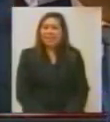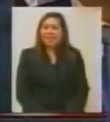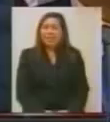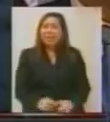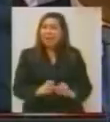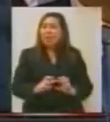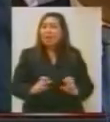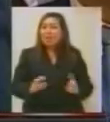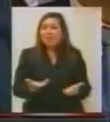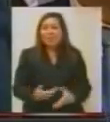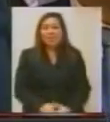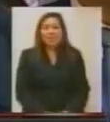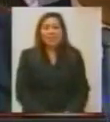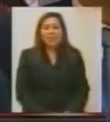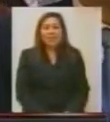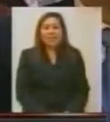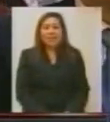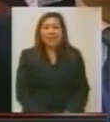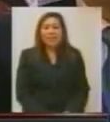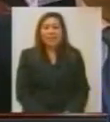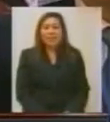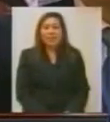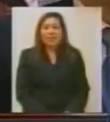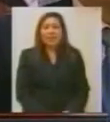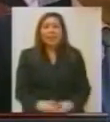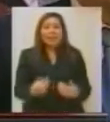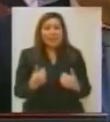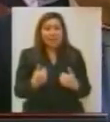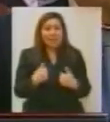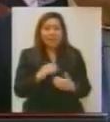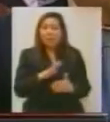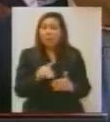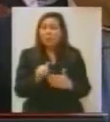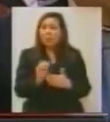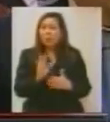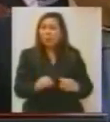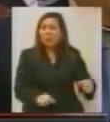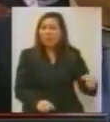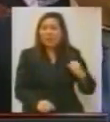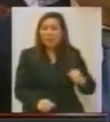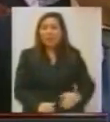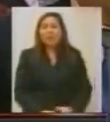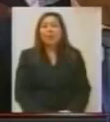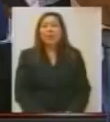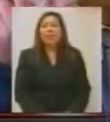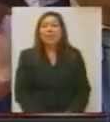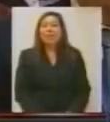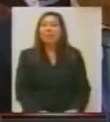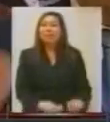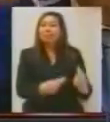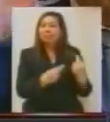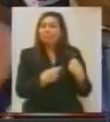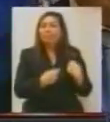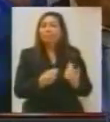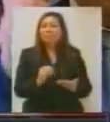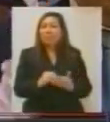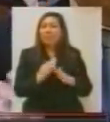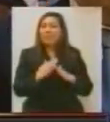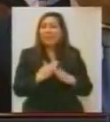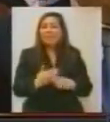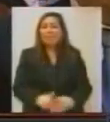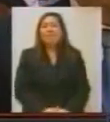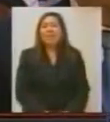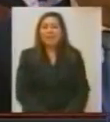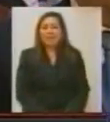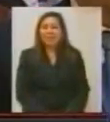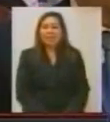en el Parlamento. Los parlamentarios tenemos todo el derecho, tenemos la obligación, además, de defender nuestro